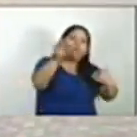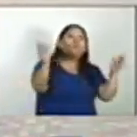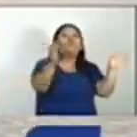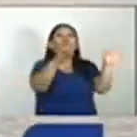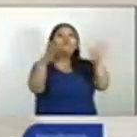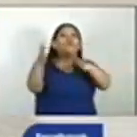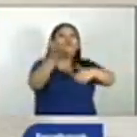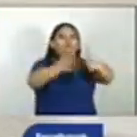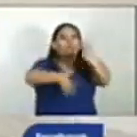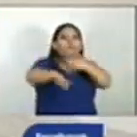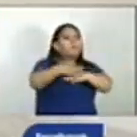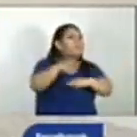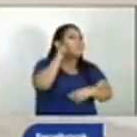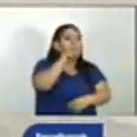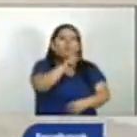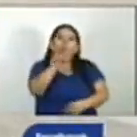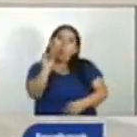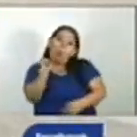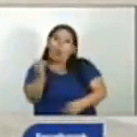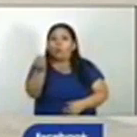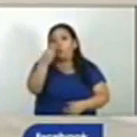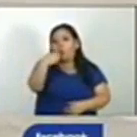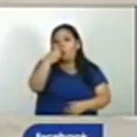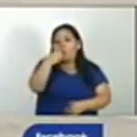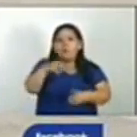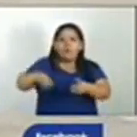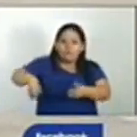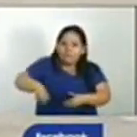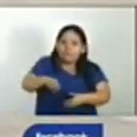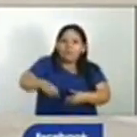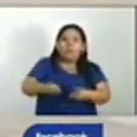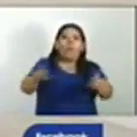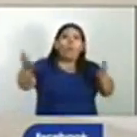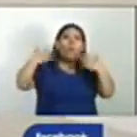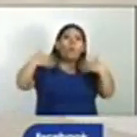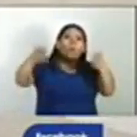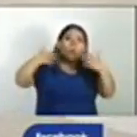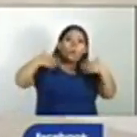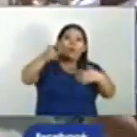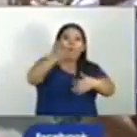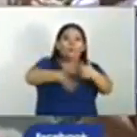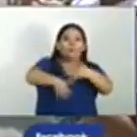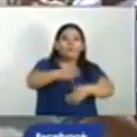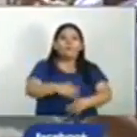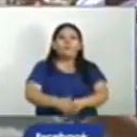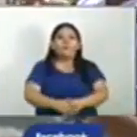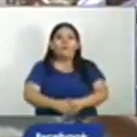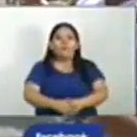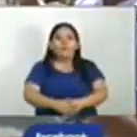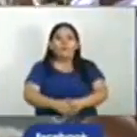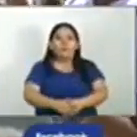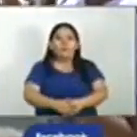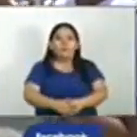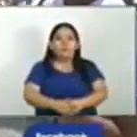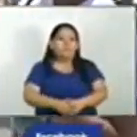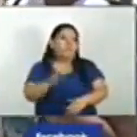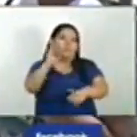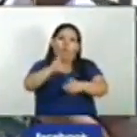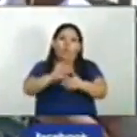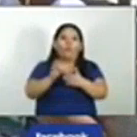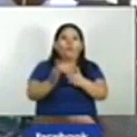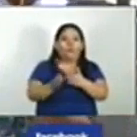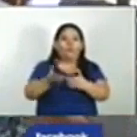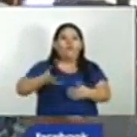marina, del paisaje o de la comida, como las minutas bajo el caliente clima costero. Las tradiciones, siguiendo